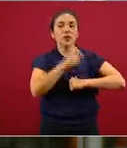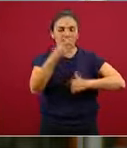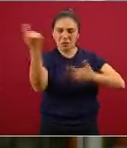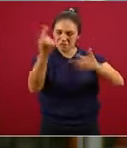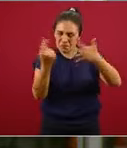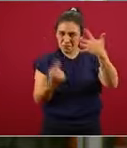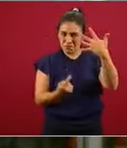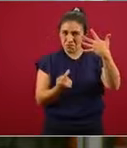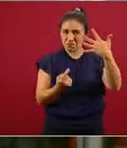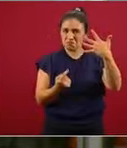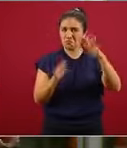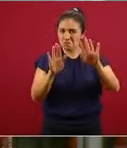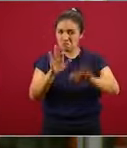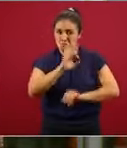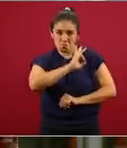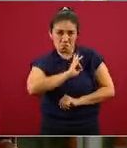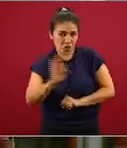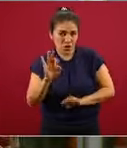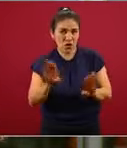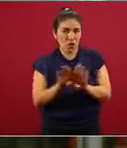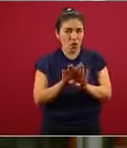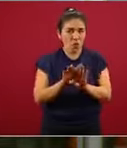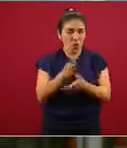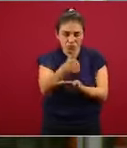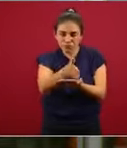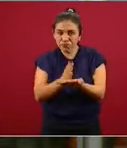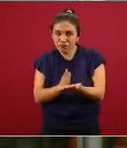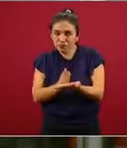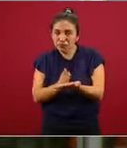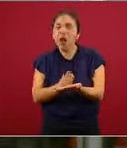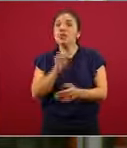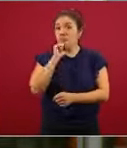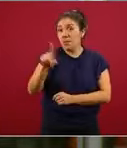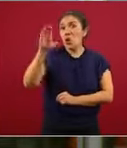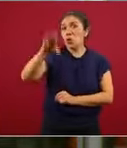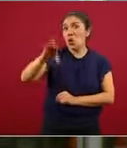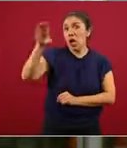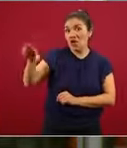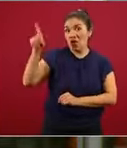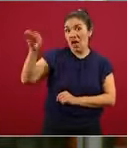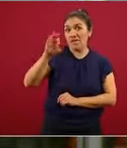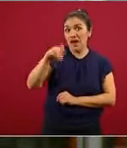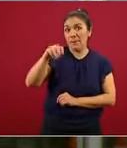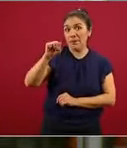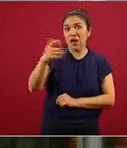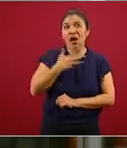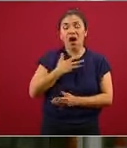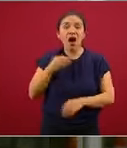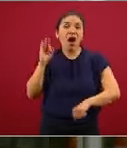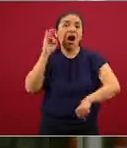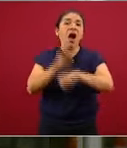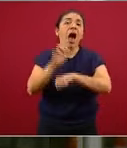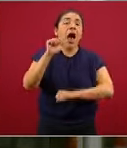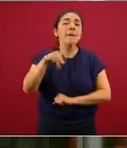¿es posible llegar a un punto medio? Porque también Coca-Cola ya está metiendo amparos que no